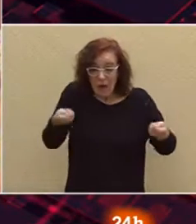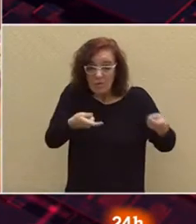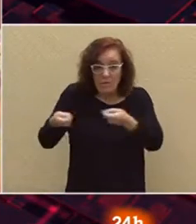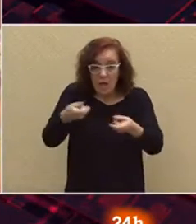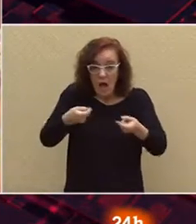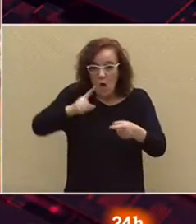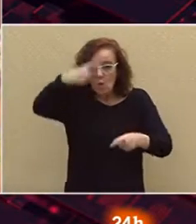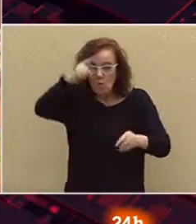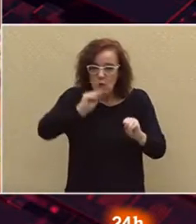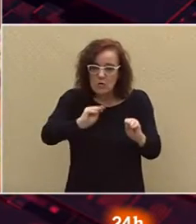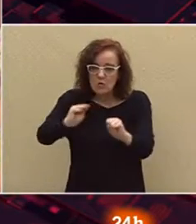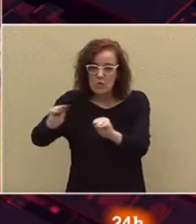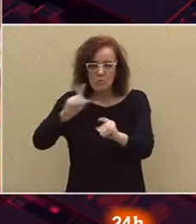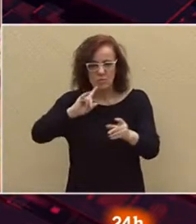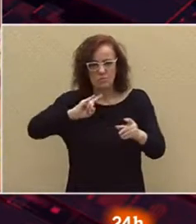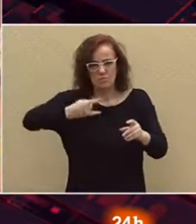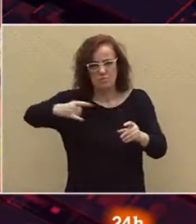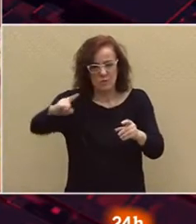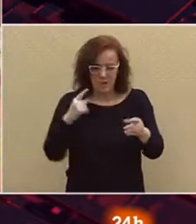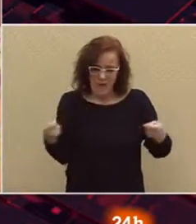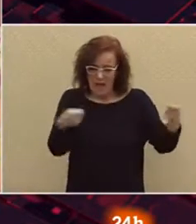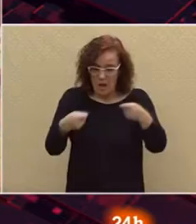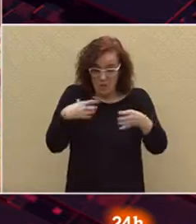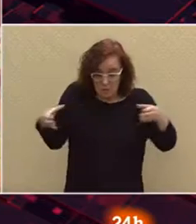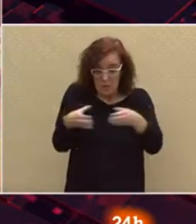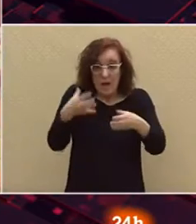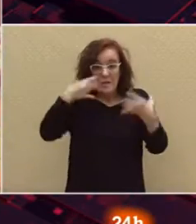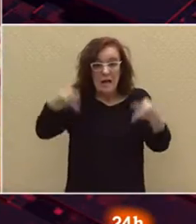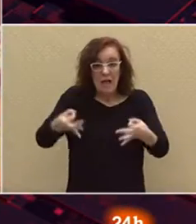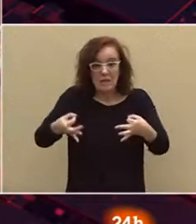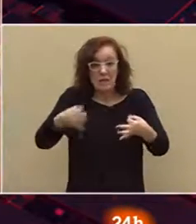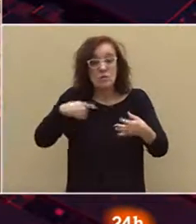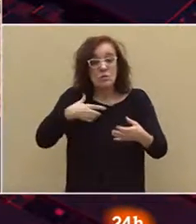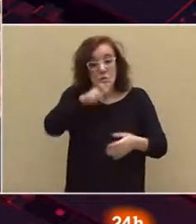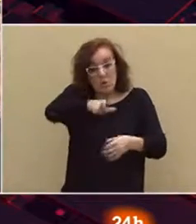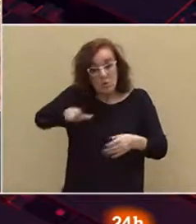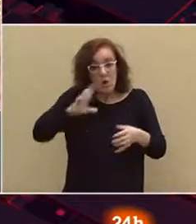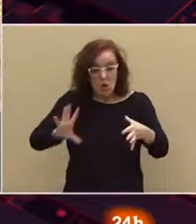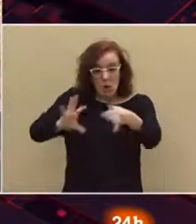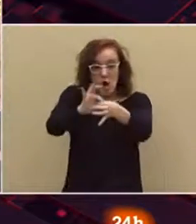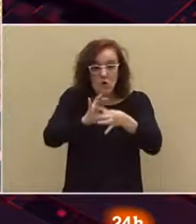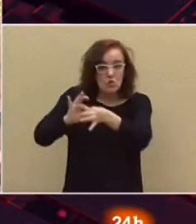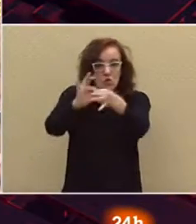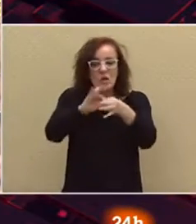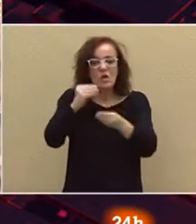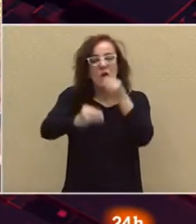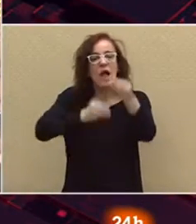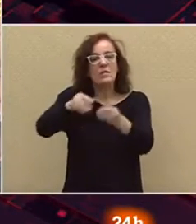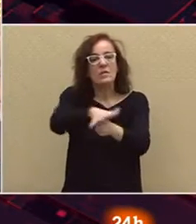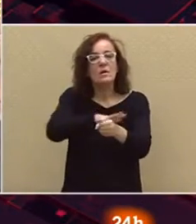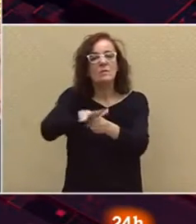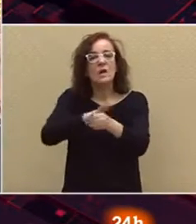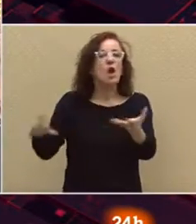y esa múltiple aportación al conjunto de nuestra realidad como pueblo lo que nos une y lo que configura este espacio que es de todos y